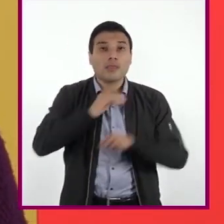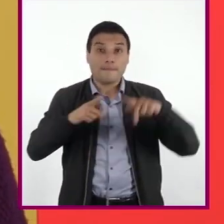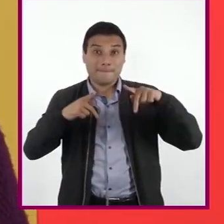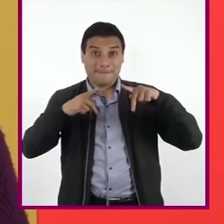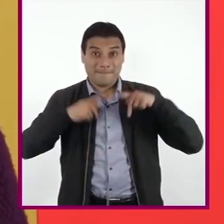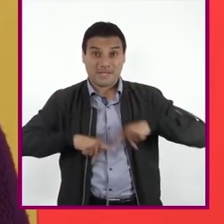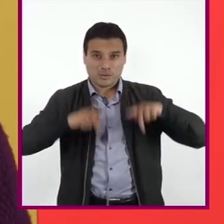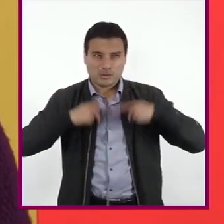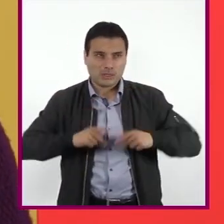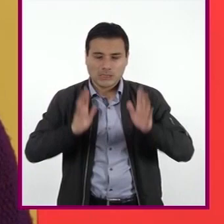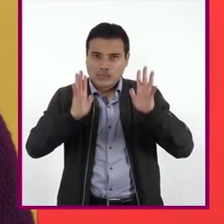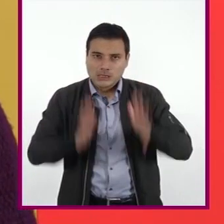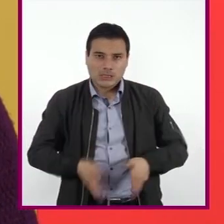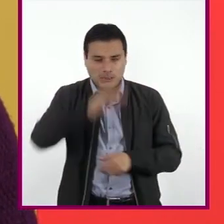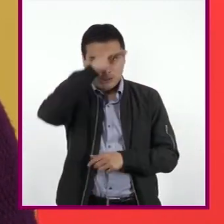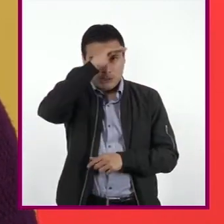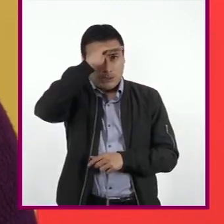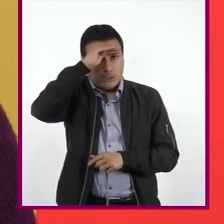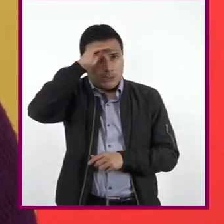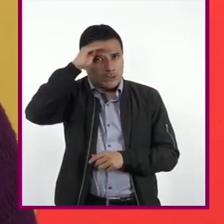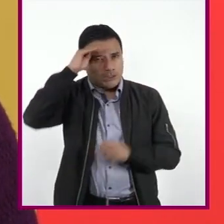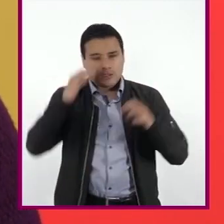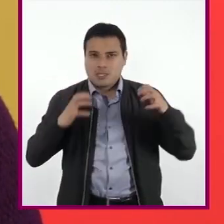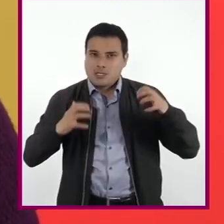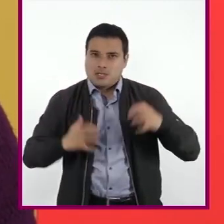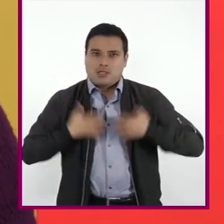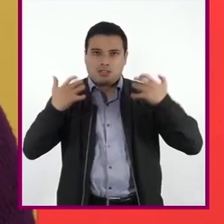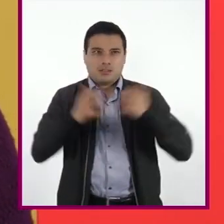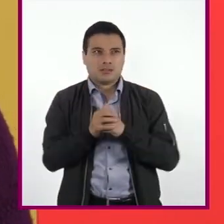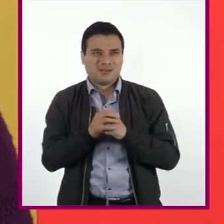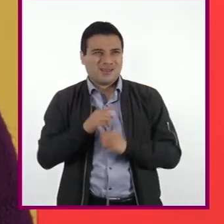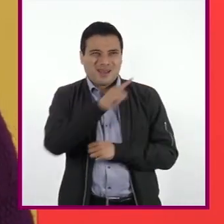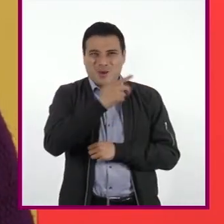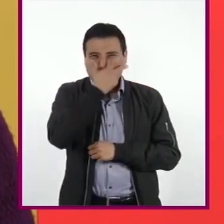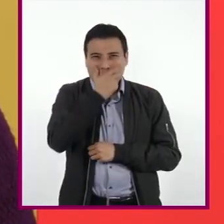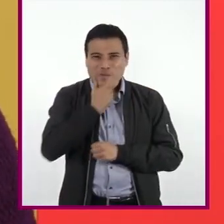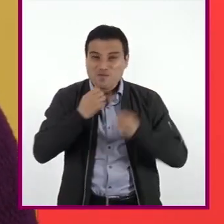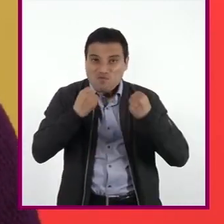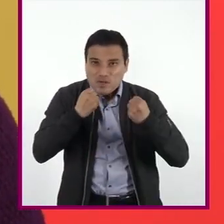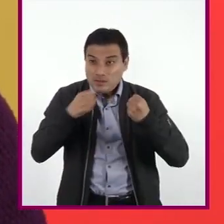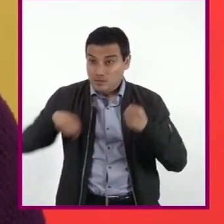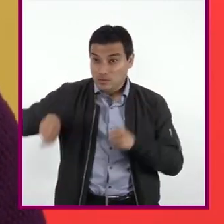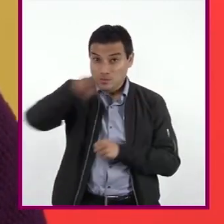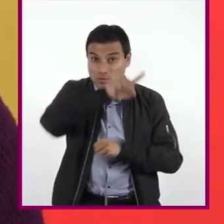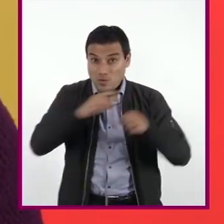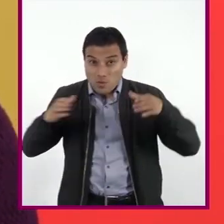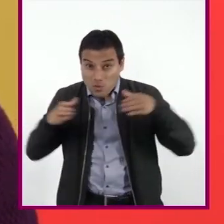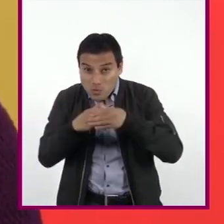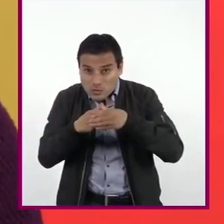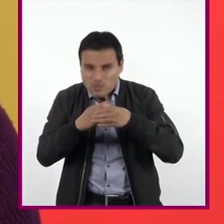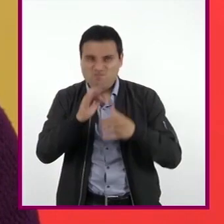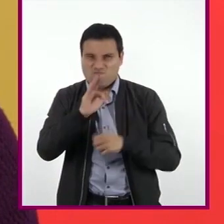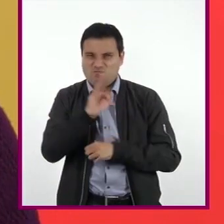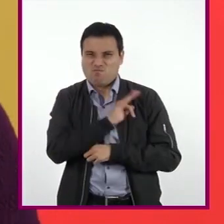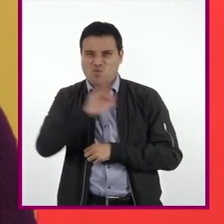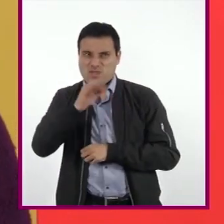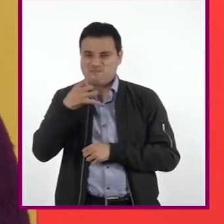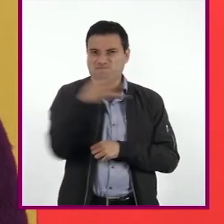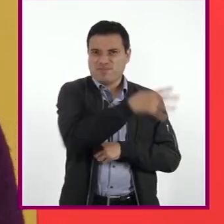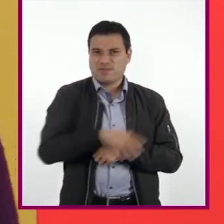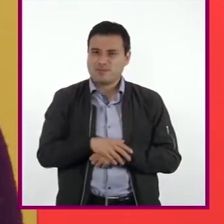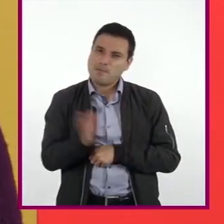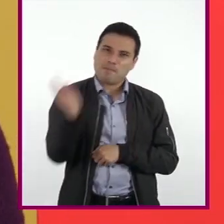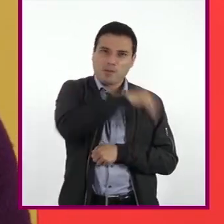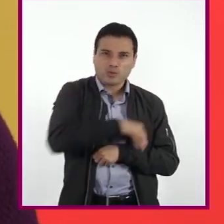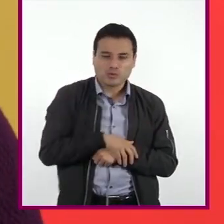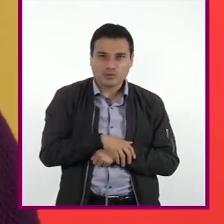ya harta planeó: «Es muy fuerte, pero si unimos nuestras fuerzas, acabaremos con su dominio.